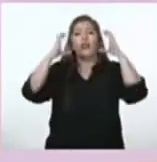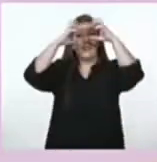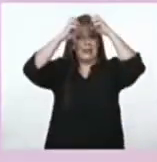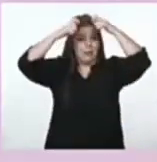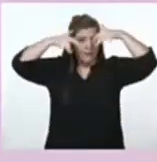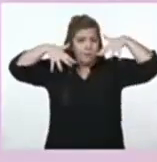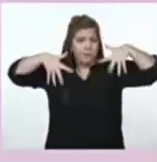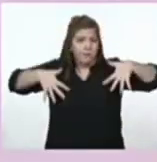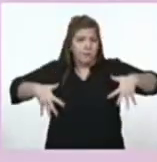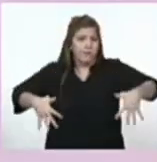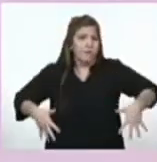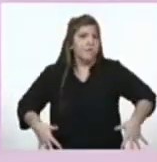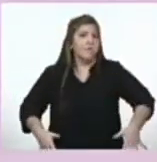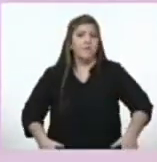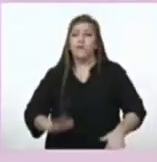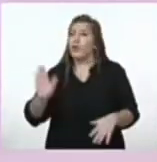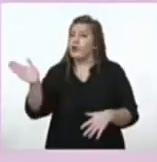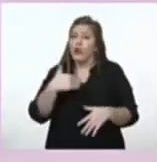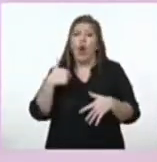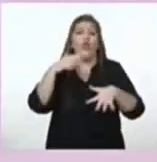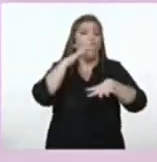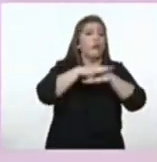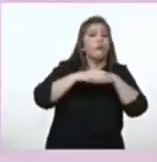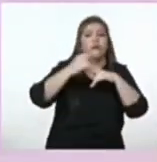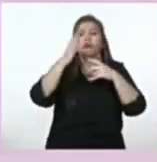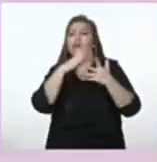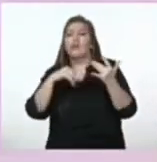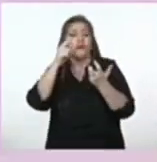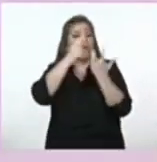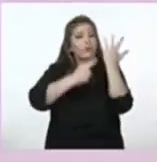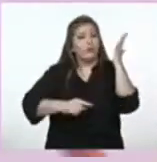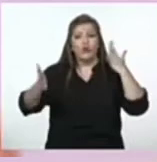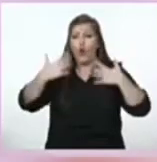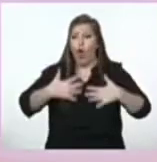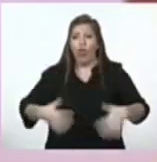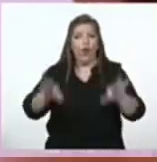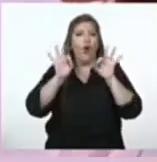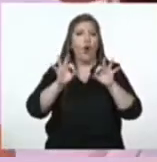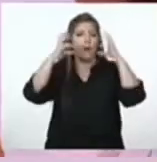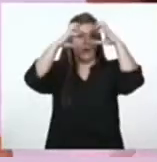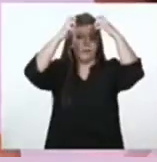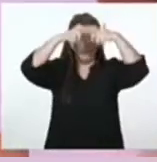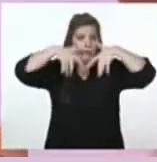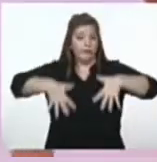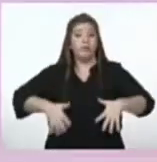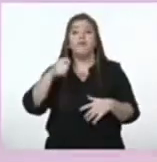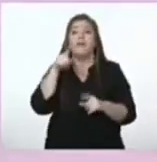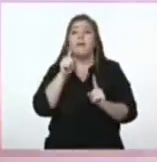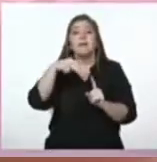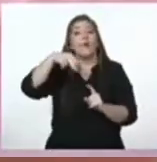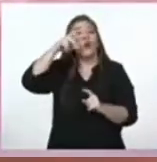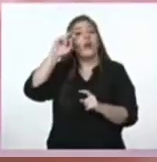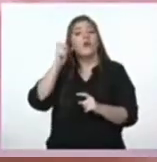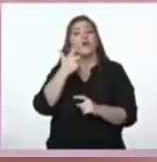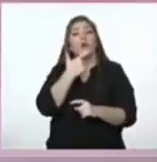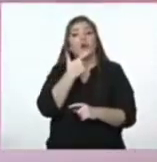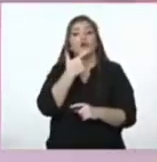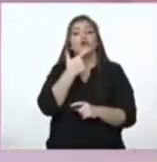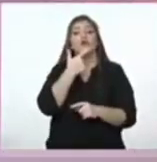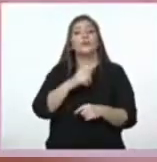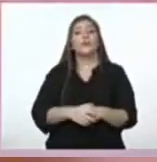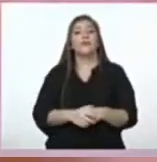las células, todos los tejidos de nuestro cuerpo están inervados, y estos nervios van a salir desde